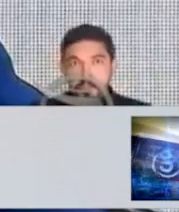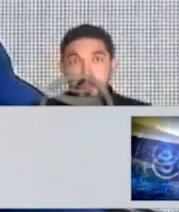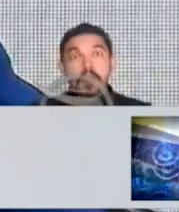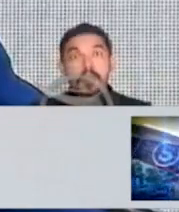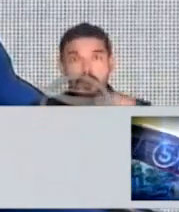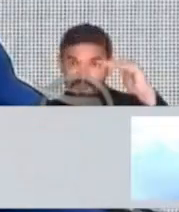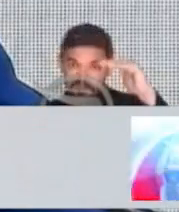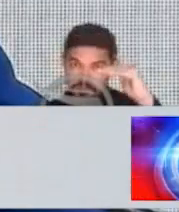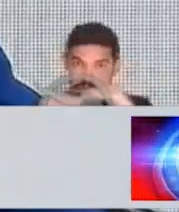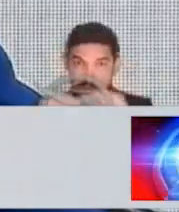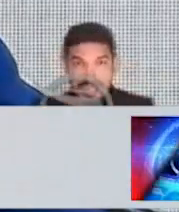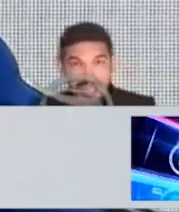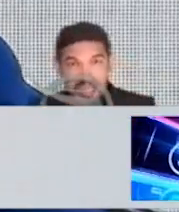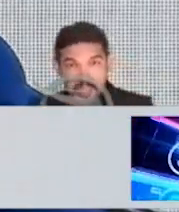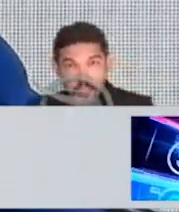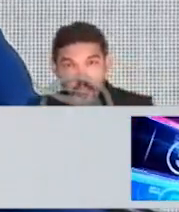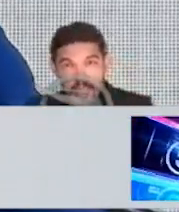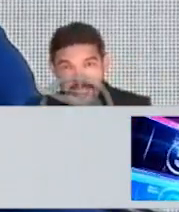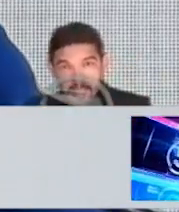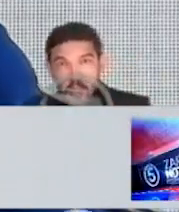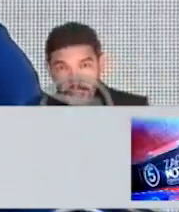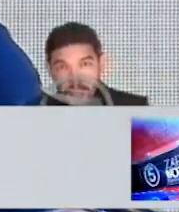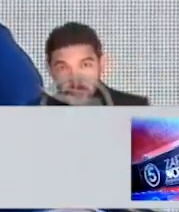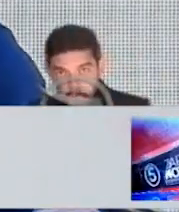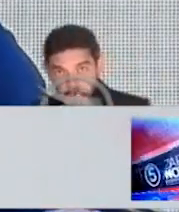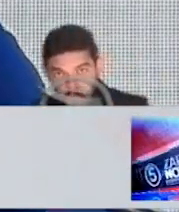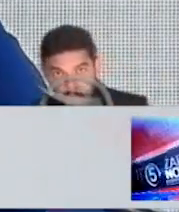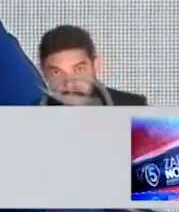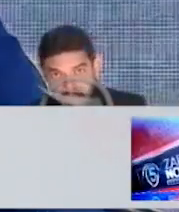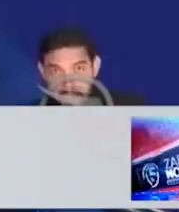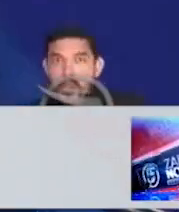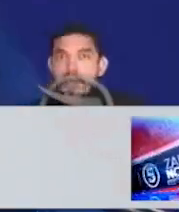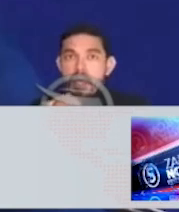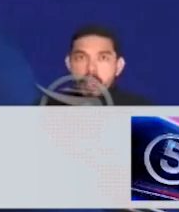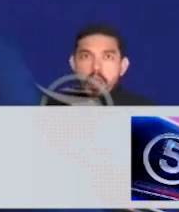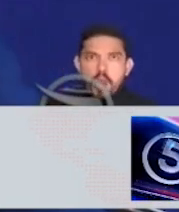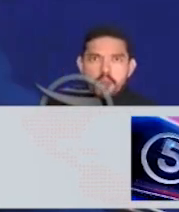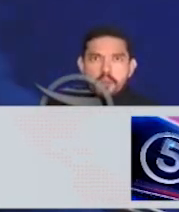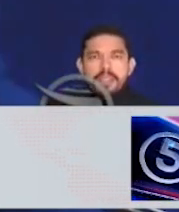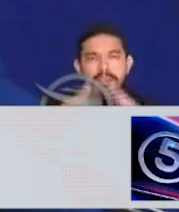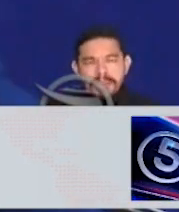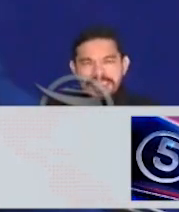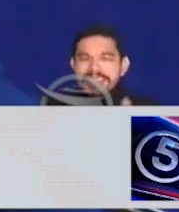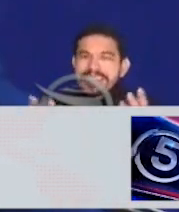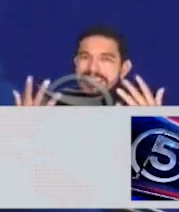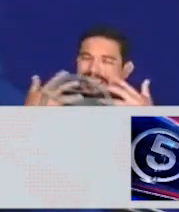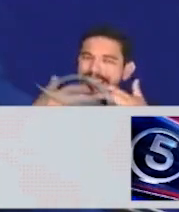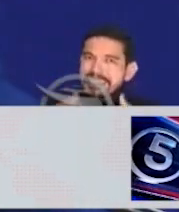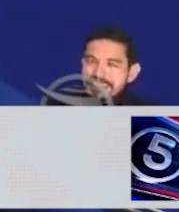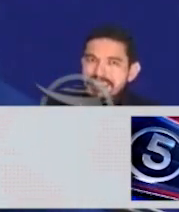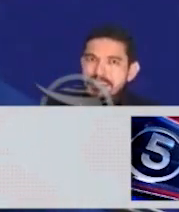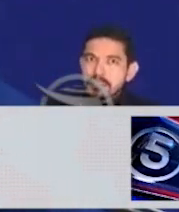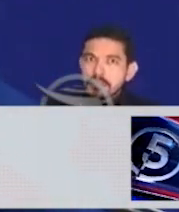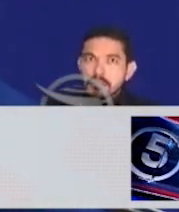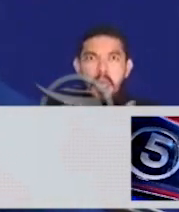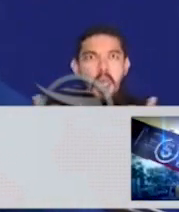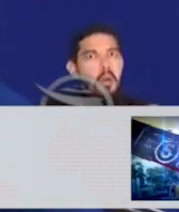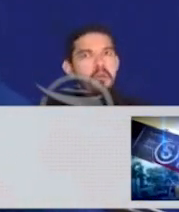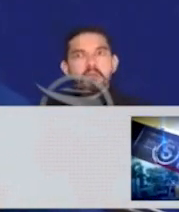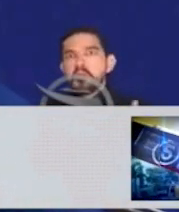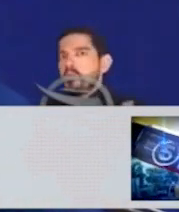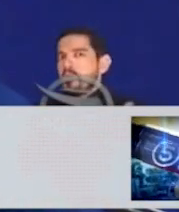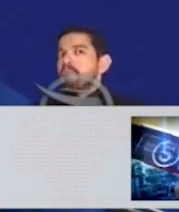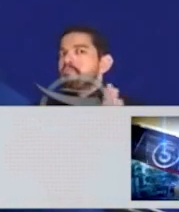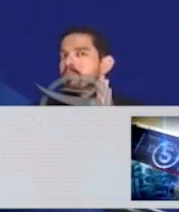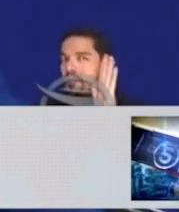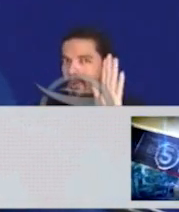el gasto público, normalmente la economía también sufre. En este caso no. Veremos